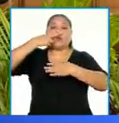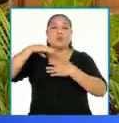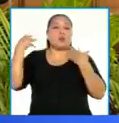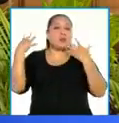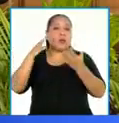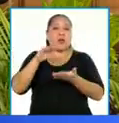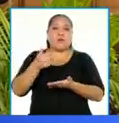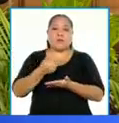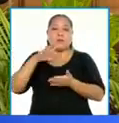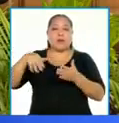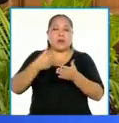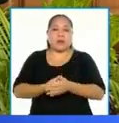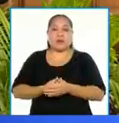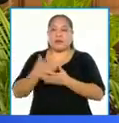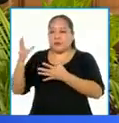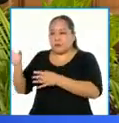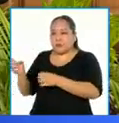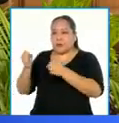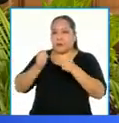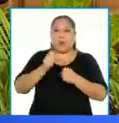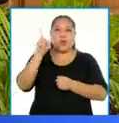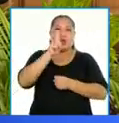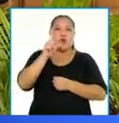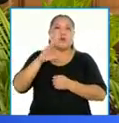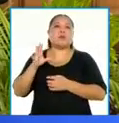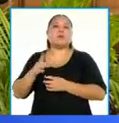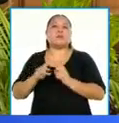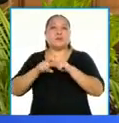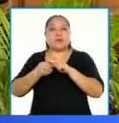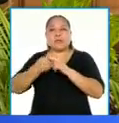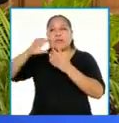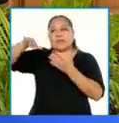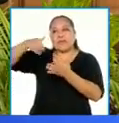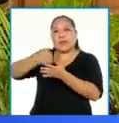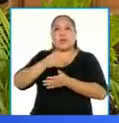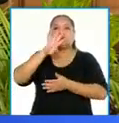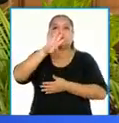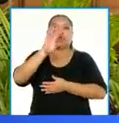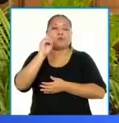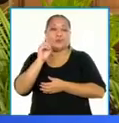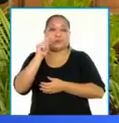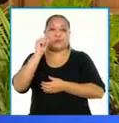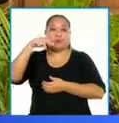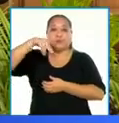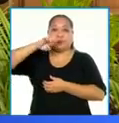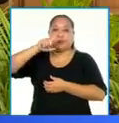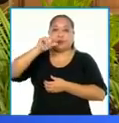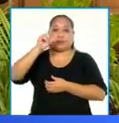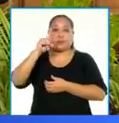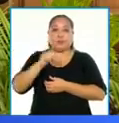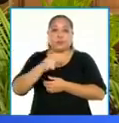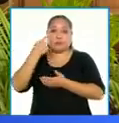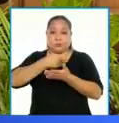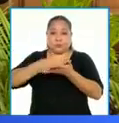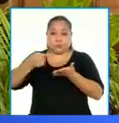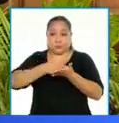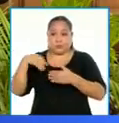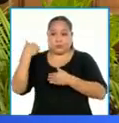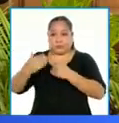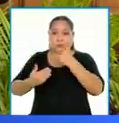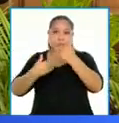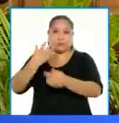Vamos a recibir a partir del lunes estas 40 toneladas semanales que está importando el